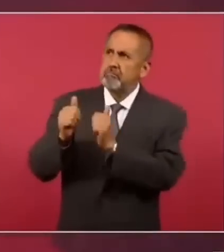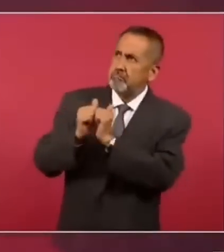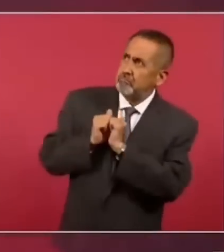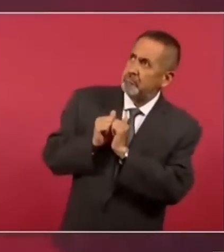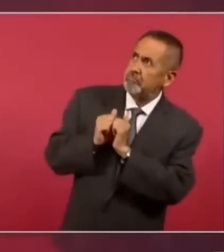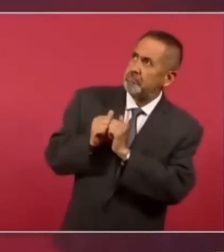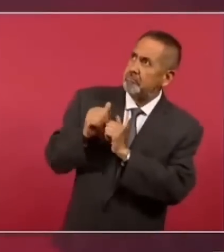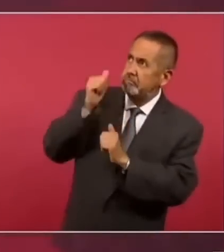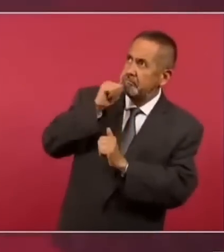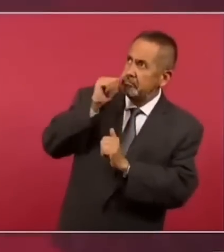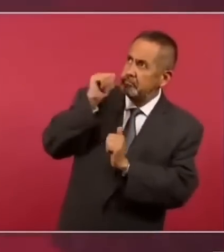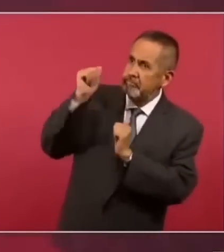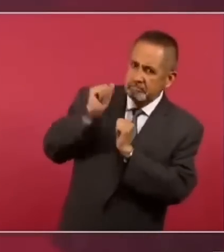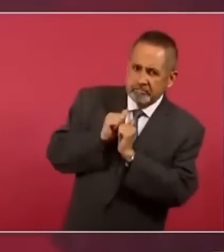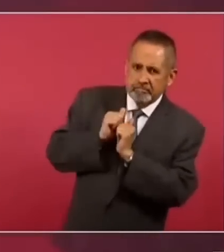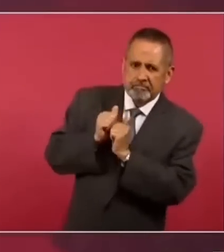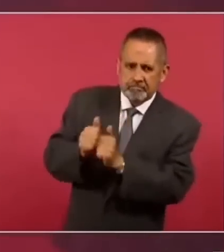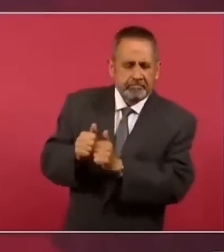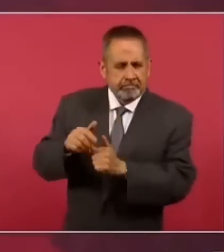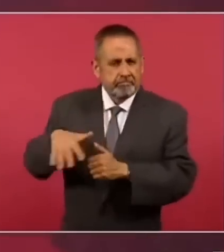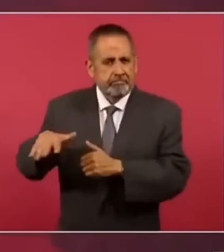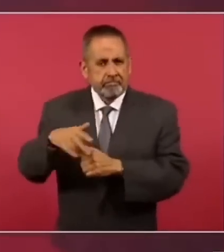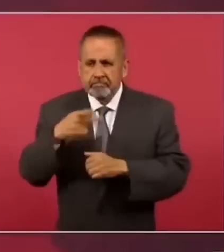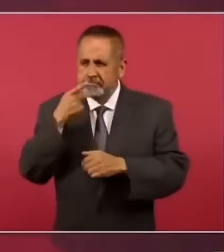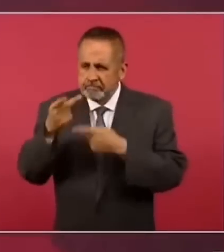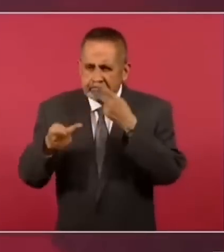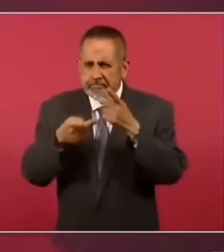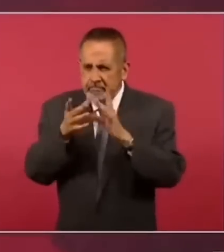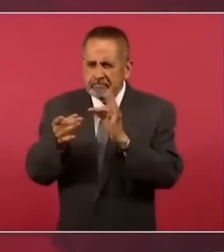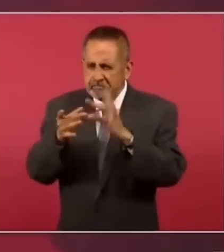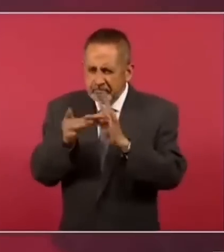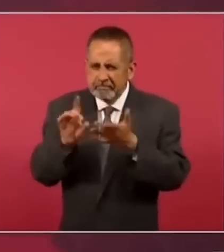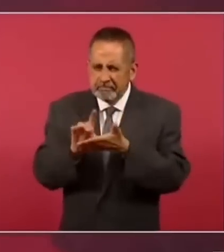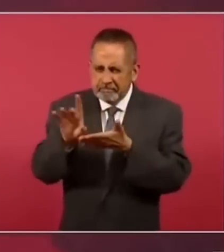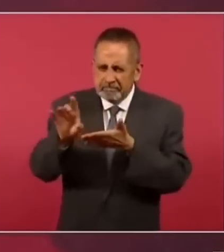siempre, para que